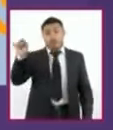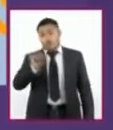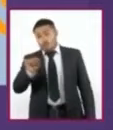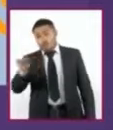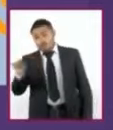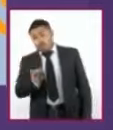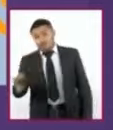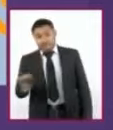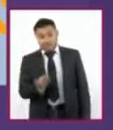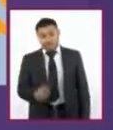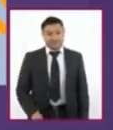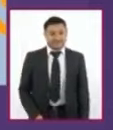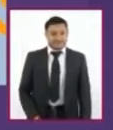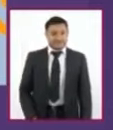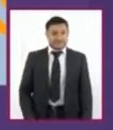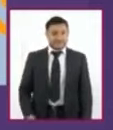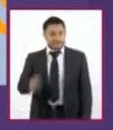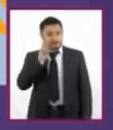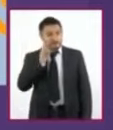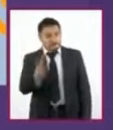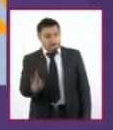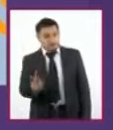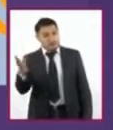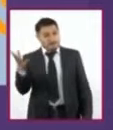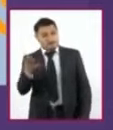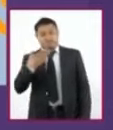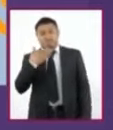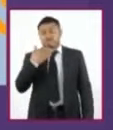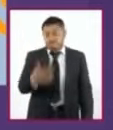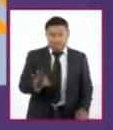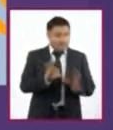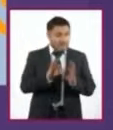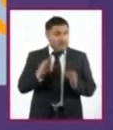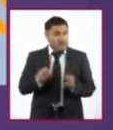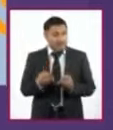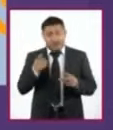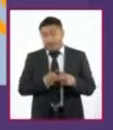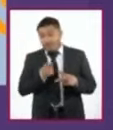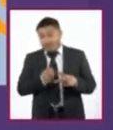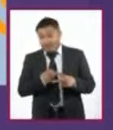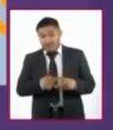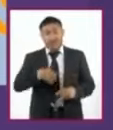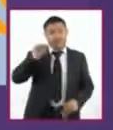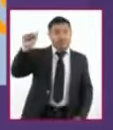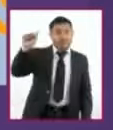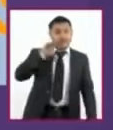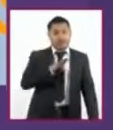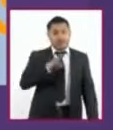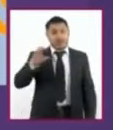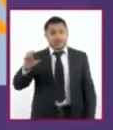con segmentos y veamos que se formó la figura simétrica del polígono ABCDG,